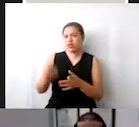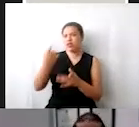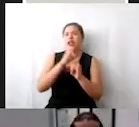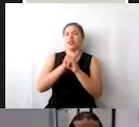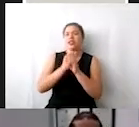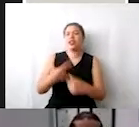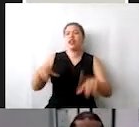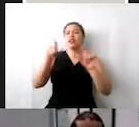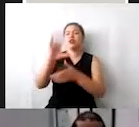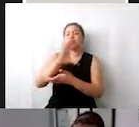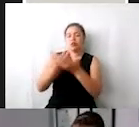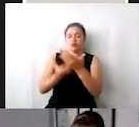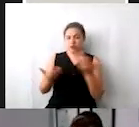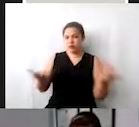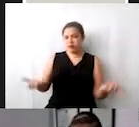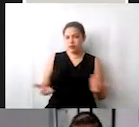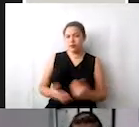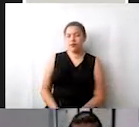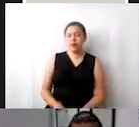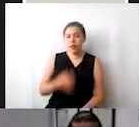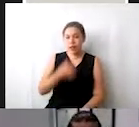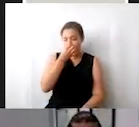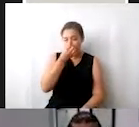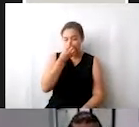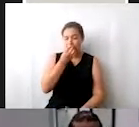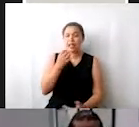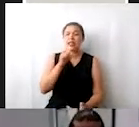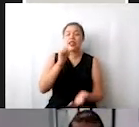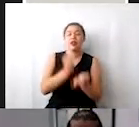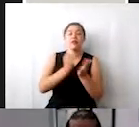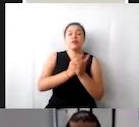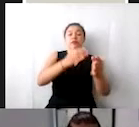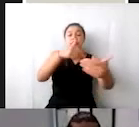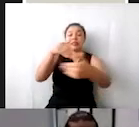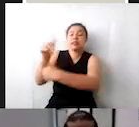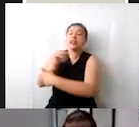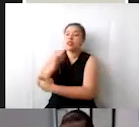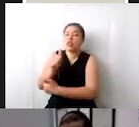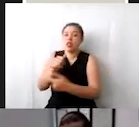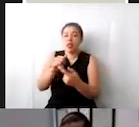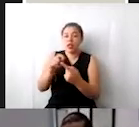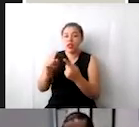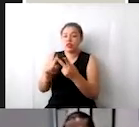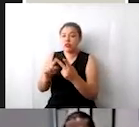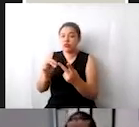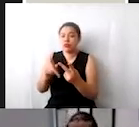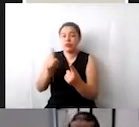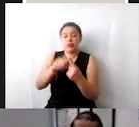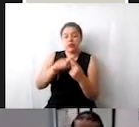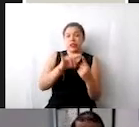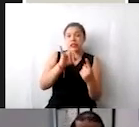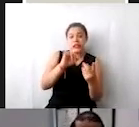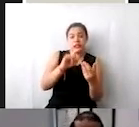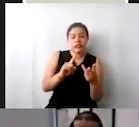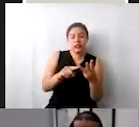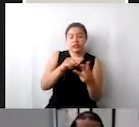¿por qué no hay retención y en el otro sí? Entonces, lo que queremos, lo que